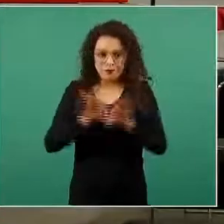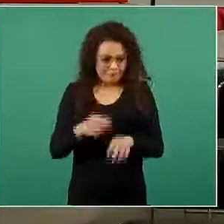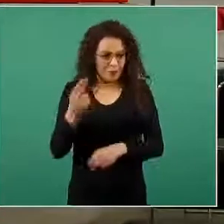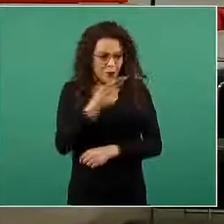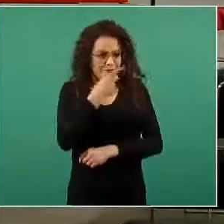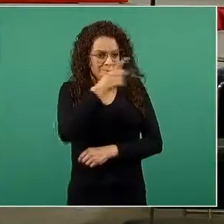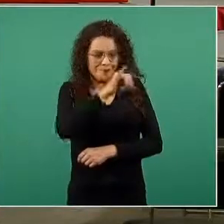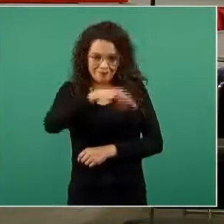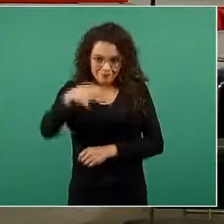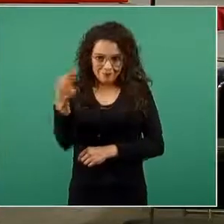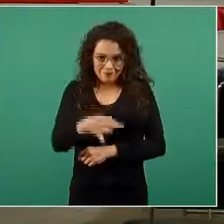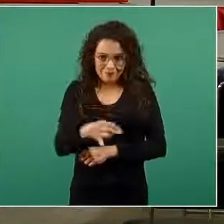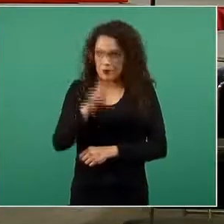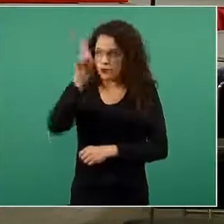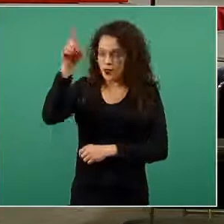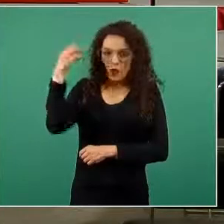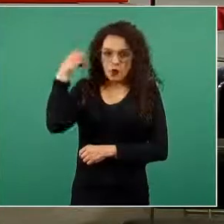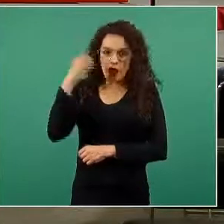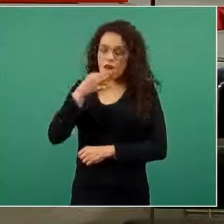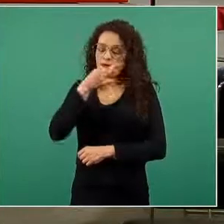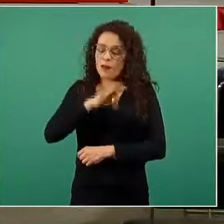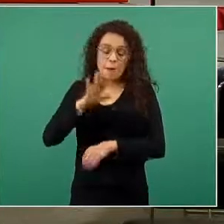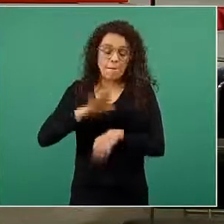que tenemos en Oaxaca.